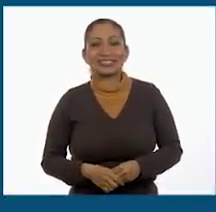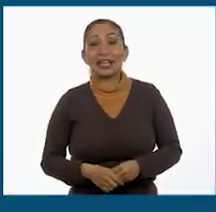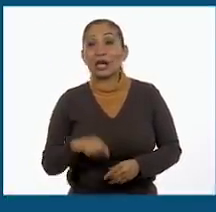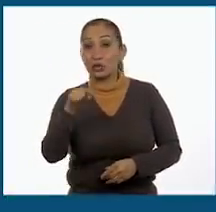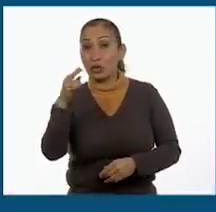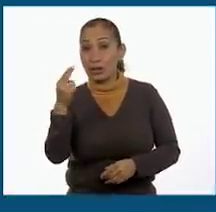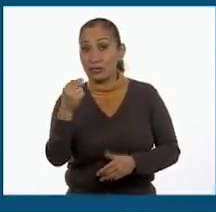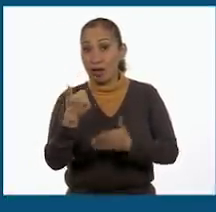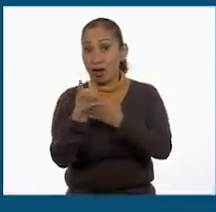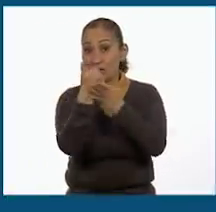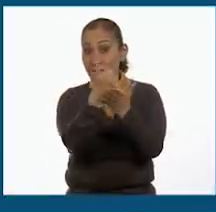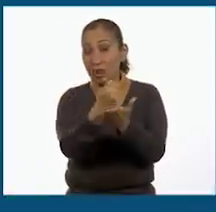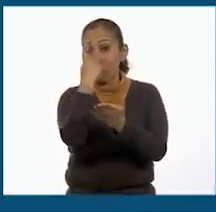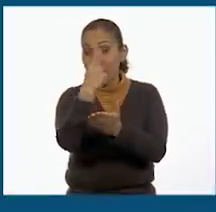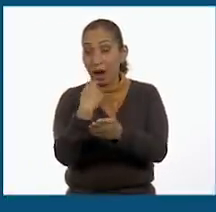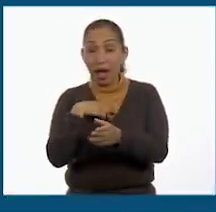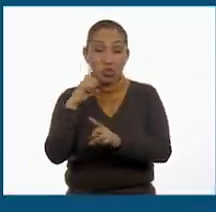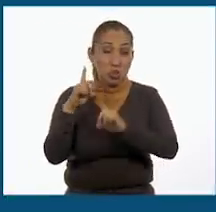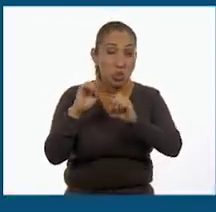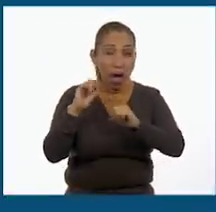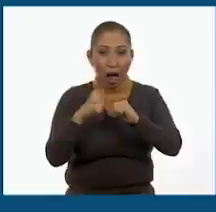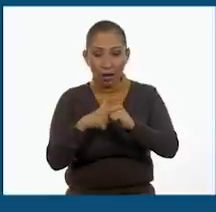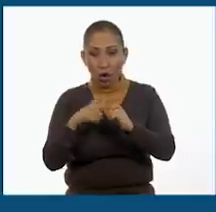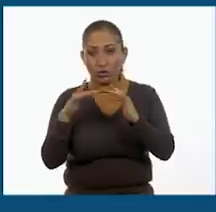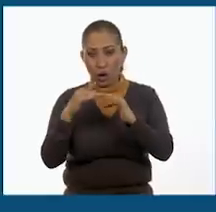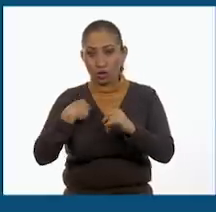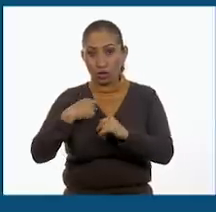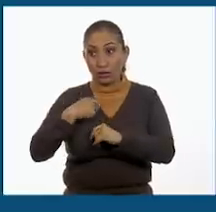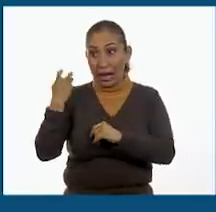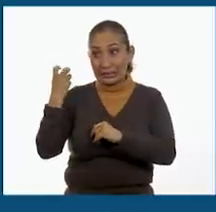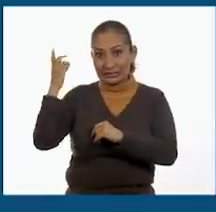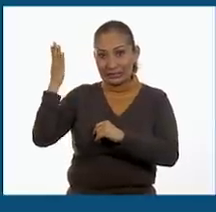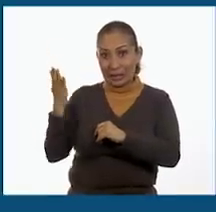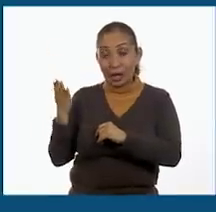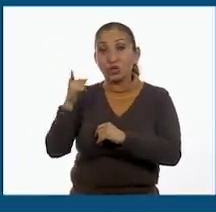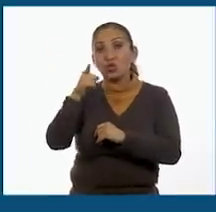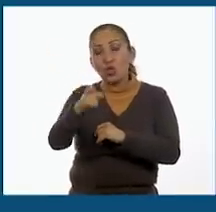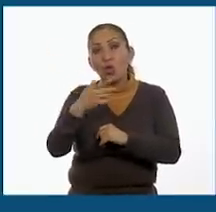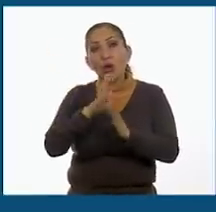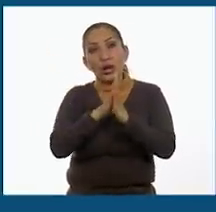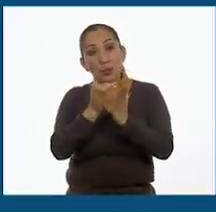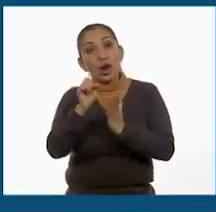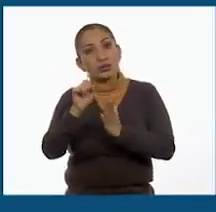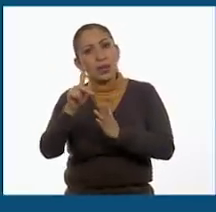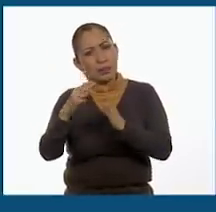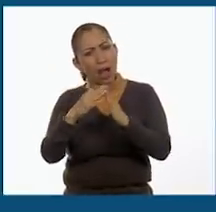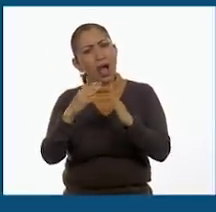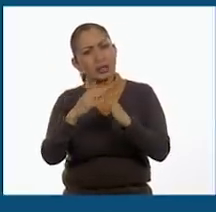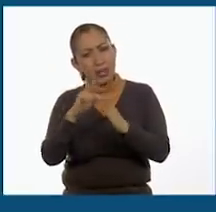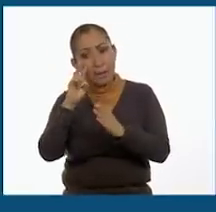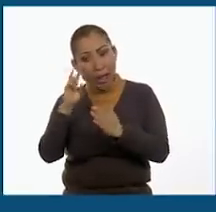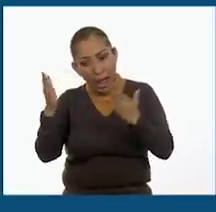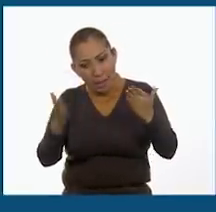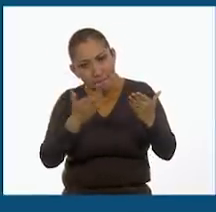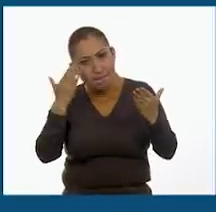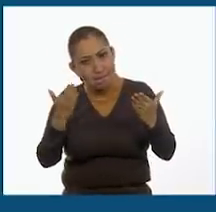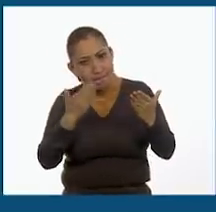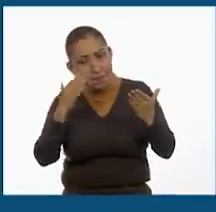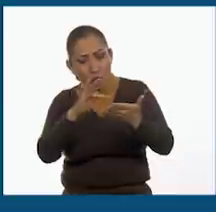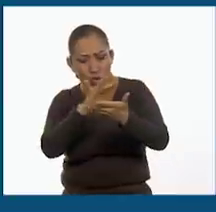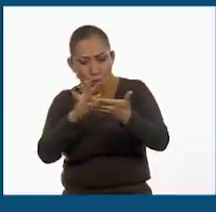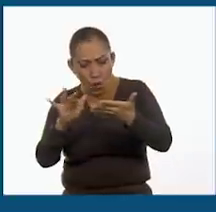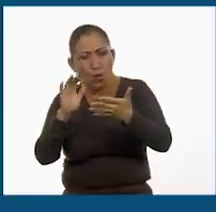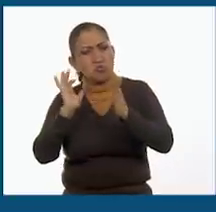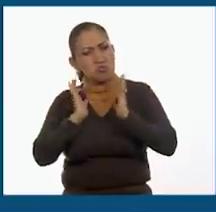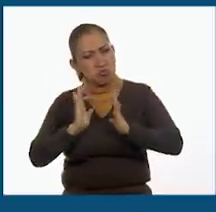Si necesitas ayuda para resolver tus dudas, contáctanos. Si tienes tus libros de texto en casa, consúltalos, léelos